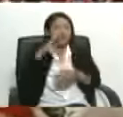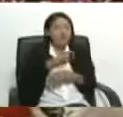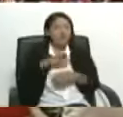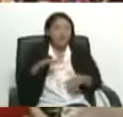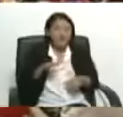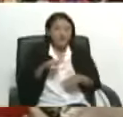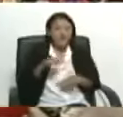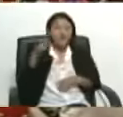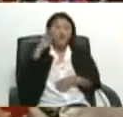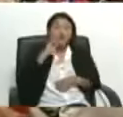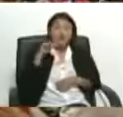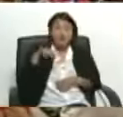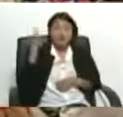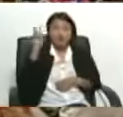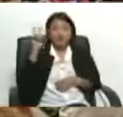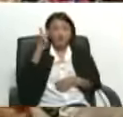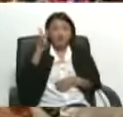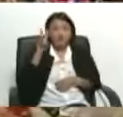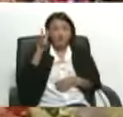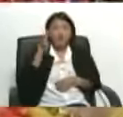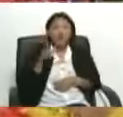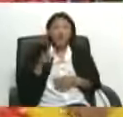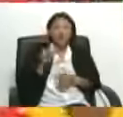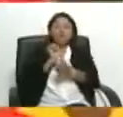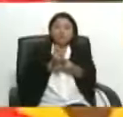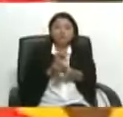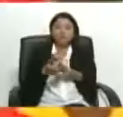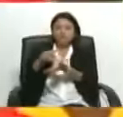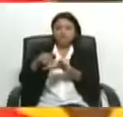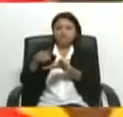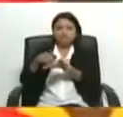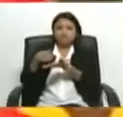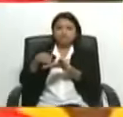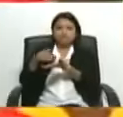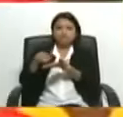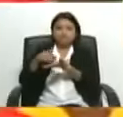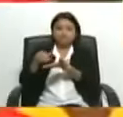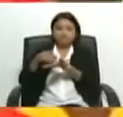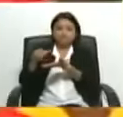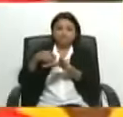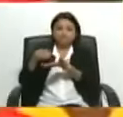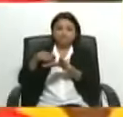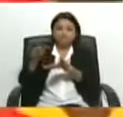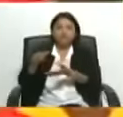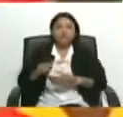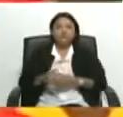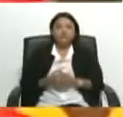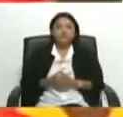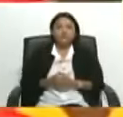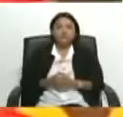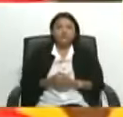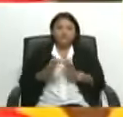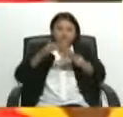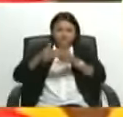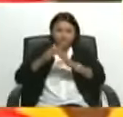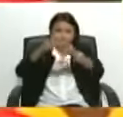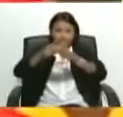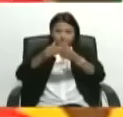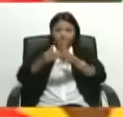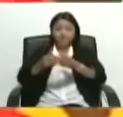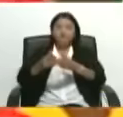bolivariana, apresó y echó de territorio venezolano a naves que intentaban